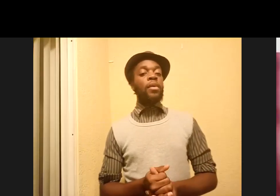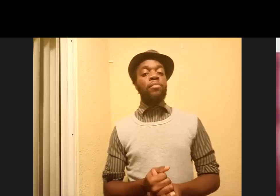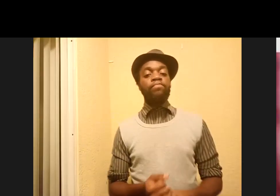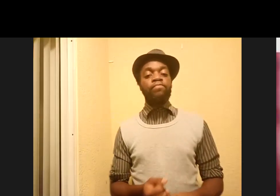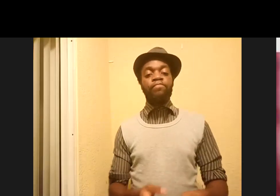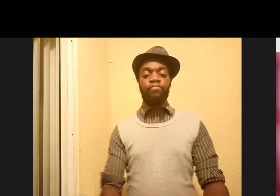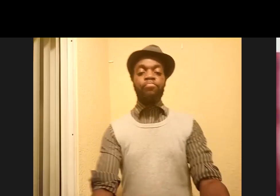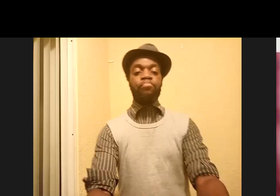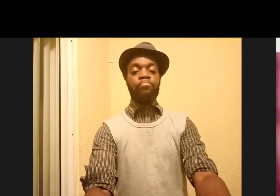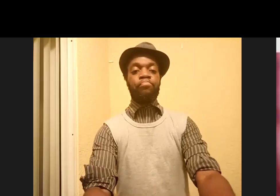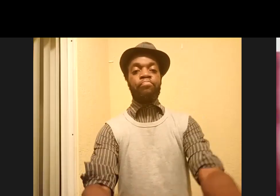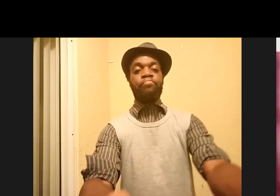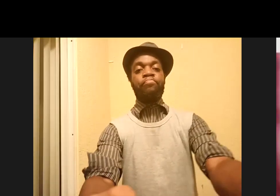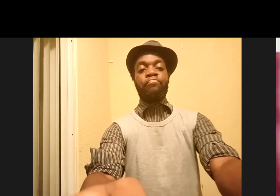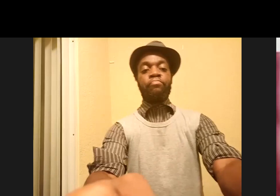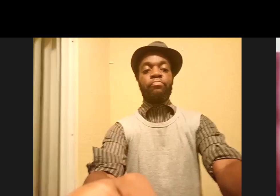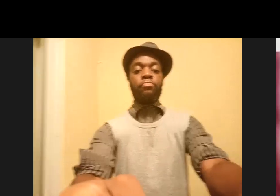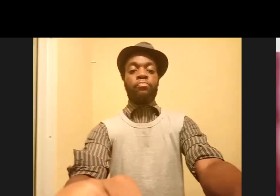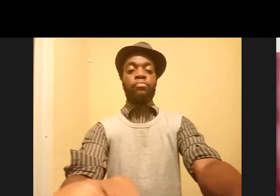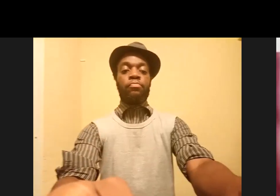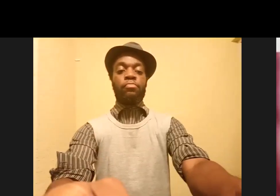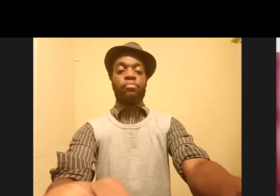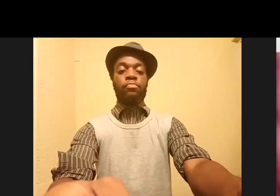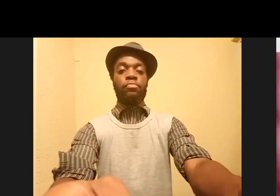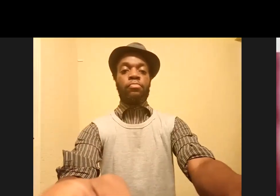Adelante, Julián. Sí, esto ya acabó.